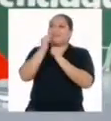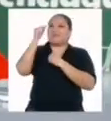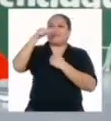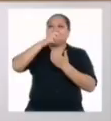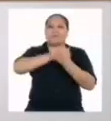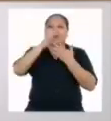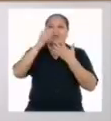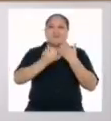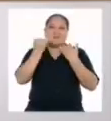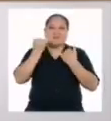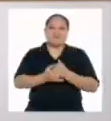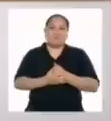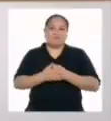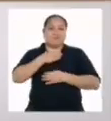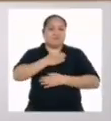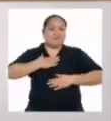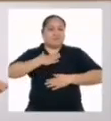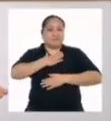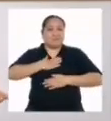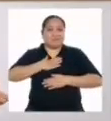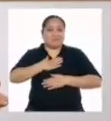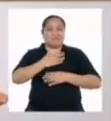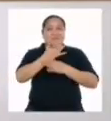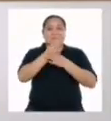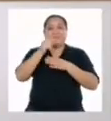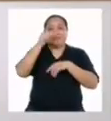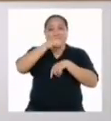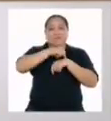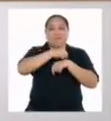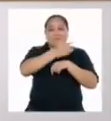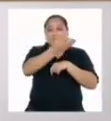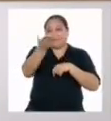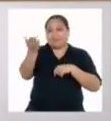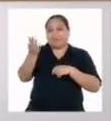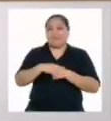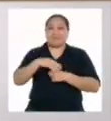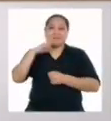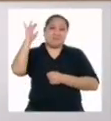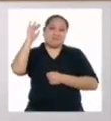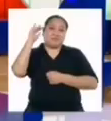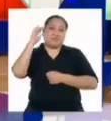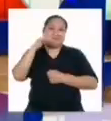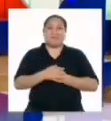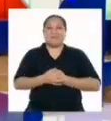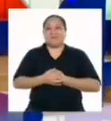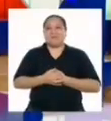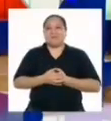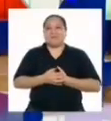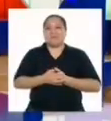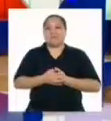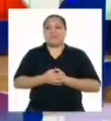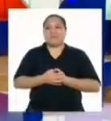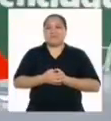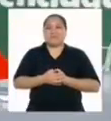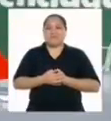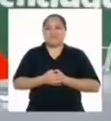en el programa de hoy. Encantada de compartir tiempo con todas y todos ustedes. Nos vemos pronto.